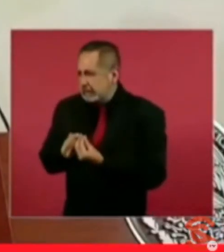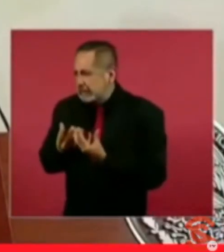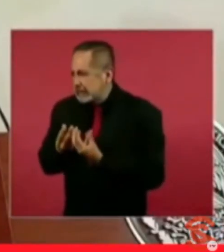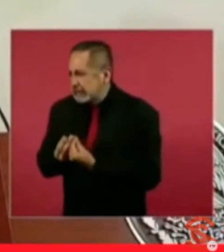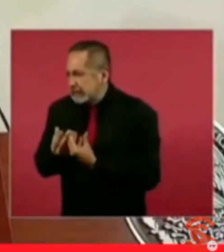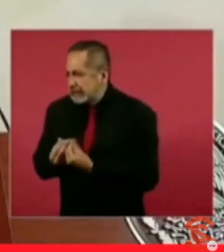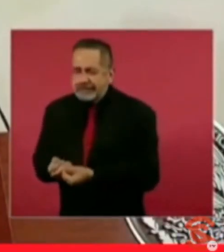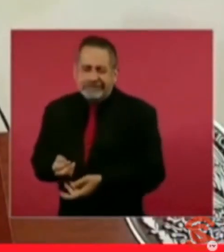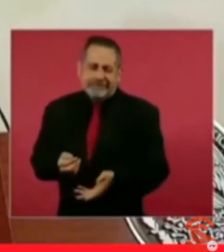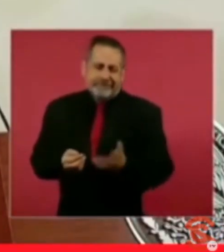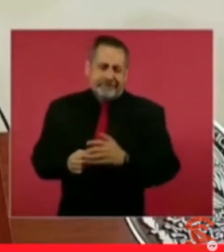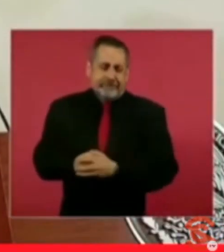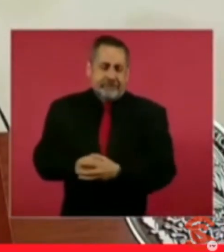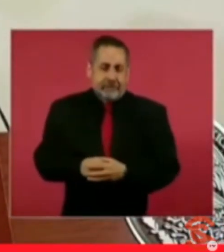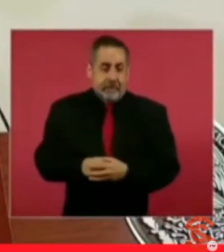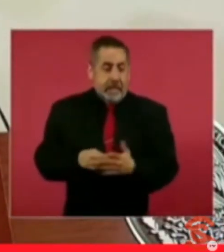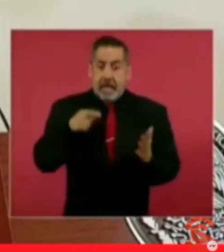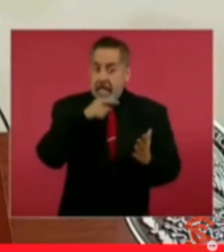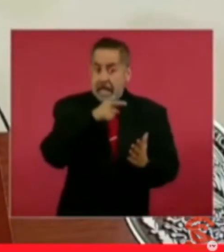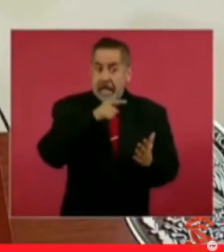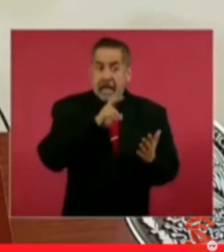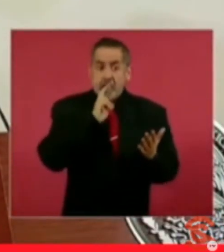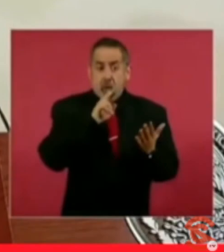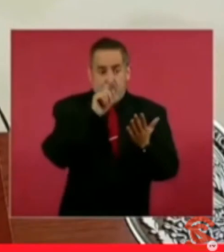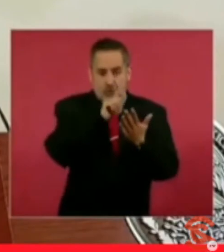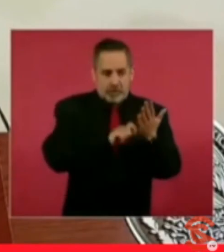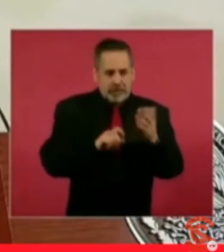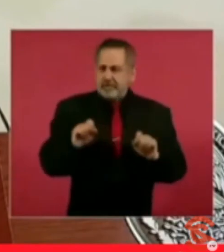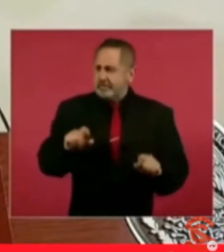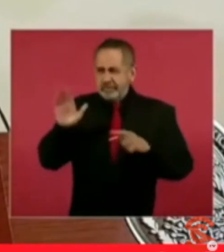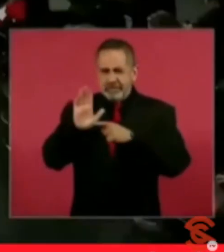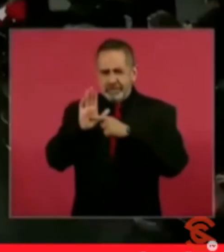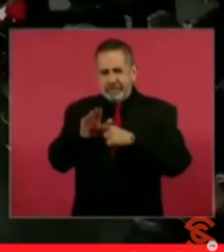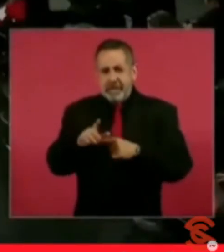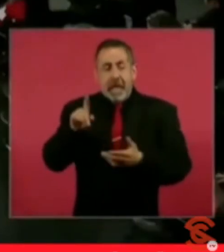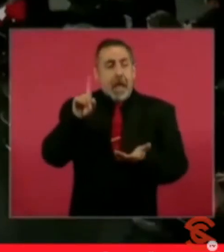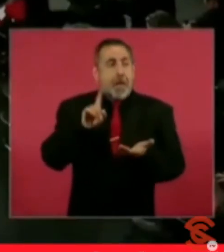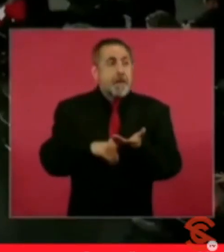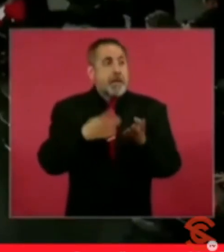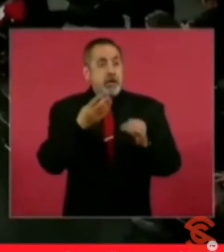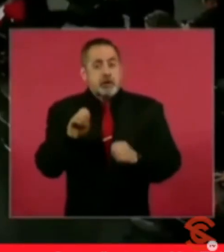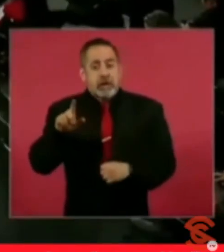Y ya en su reporte, porque no lo pones, 1979,